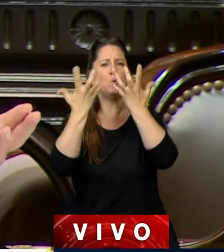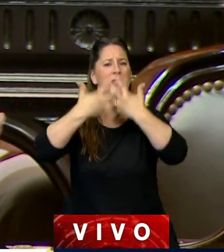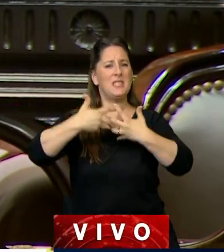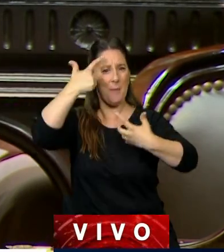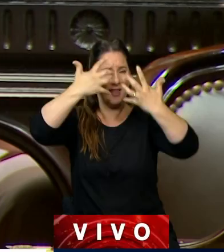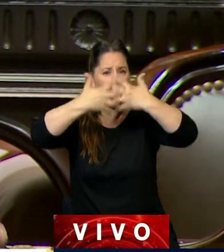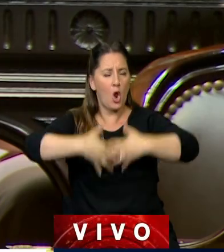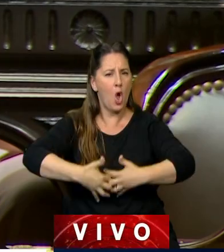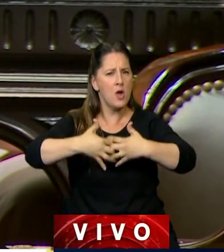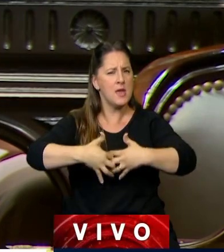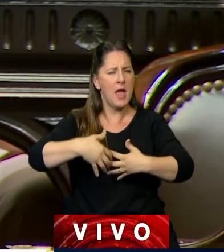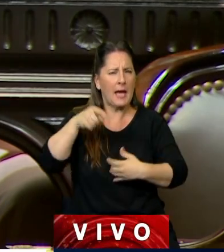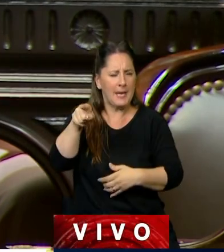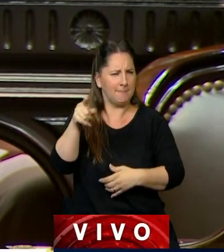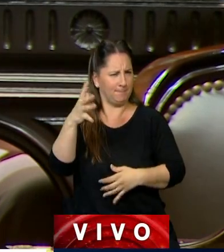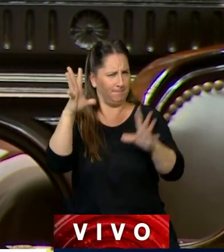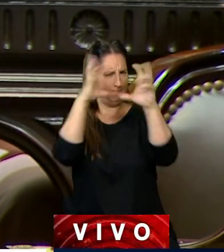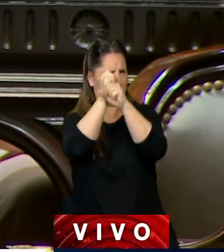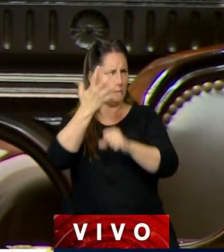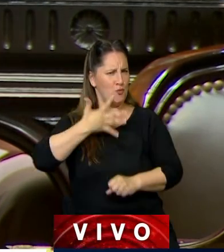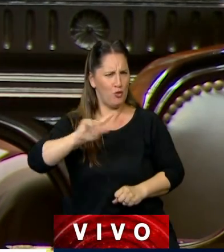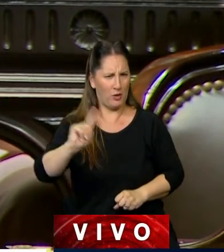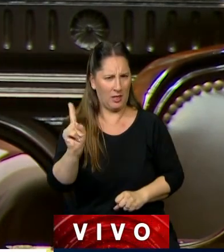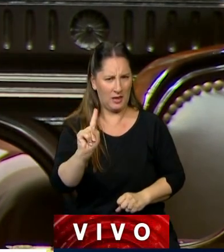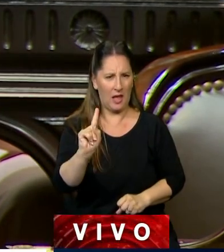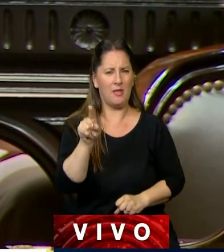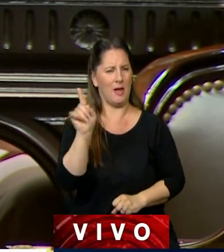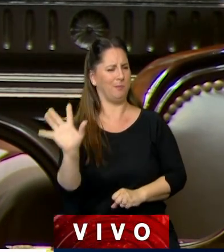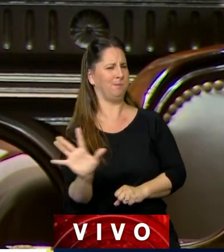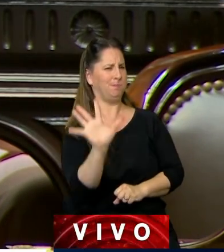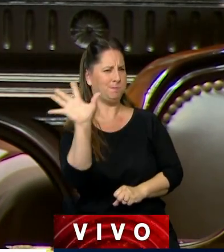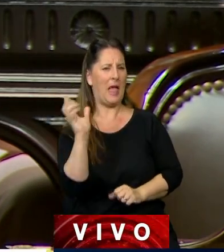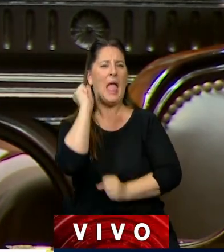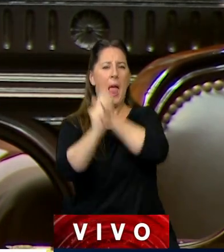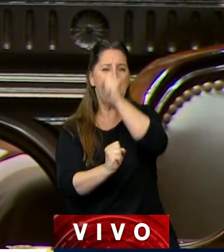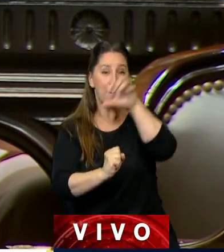tecnológico que no se termina de entender, en el cual toda empresa que